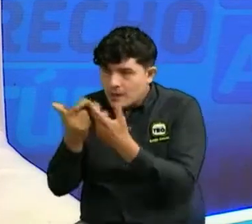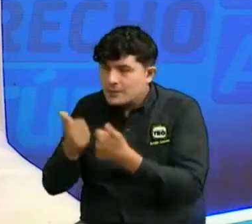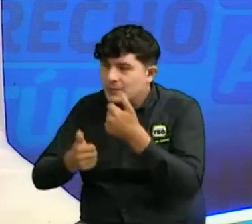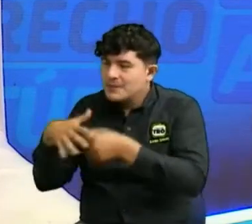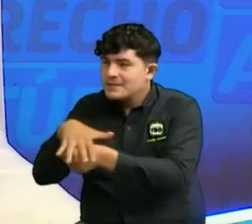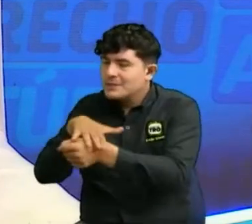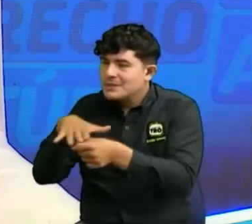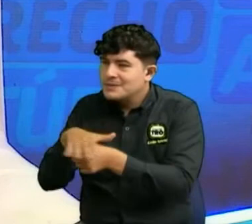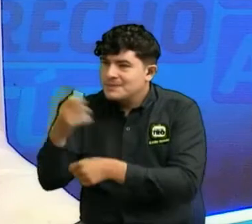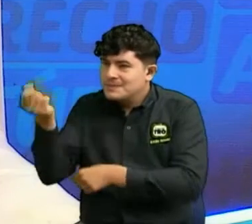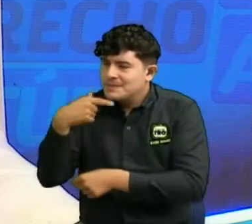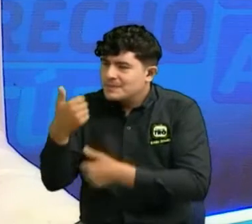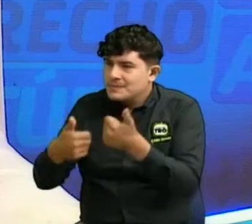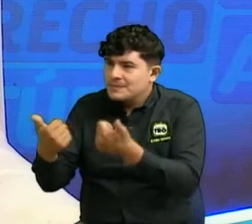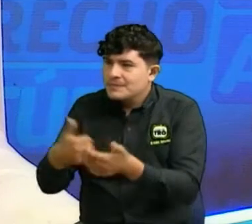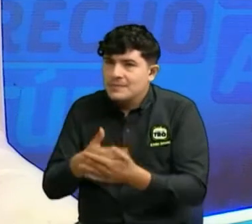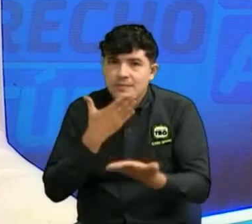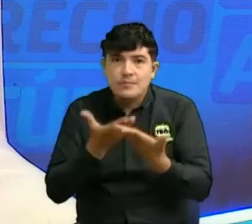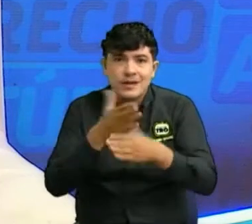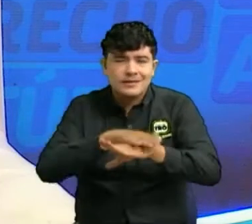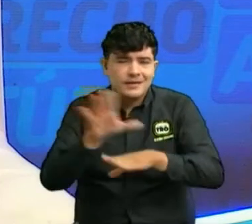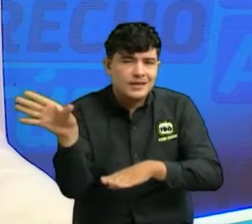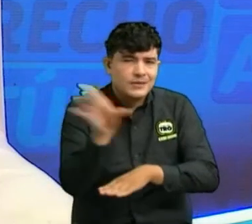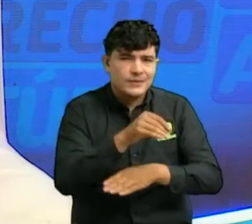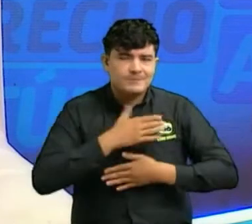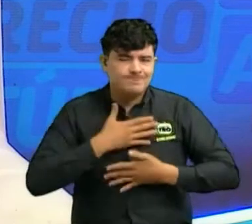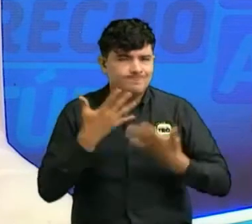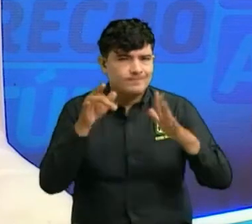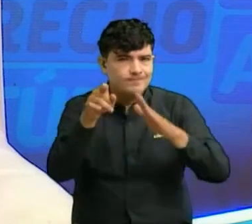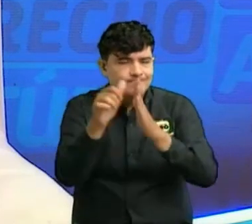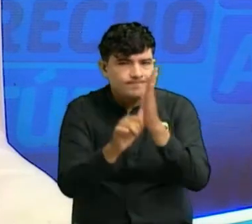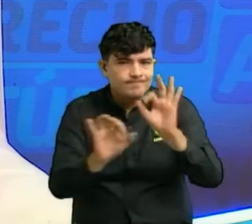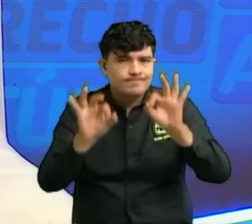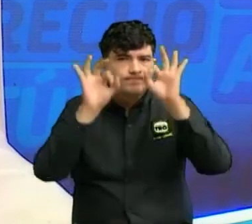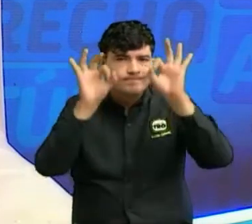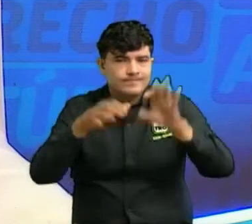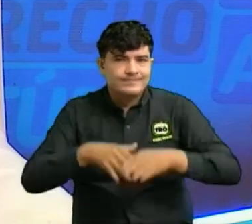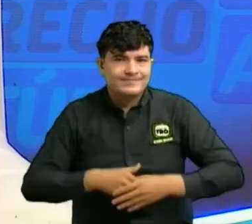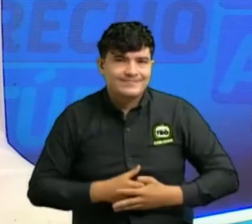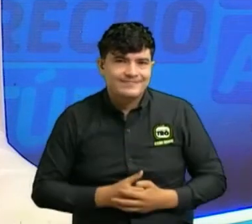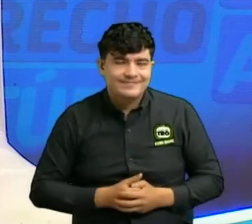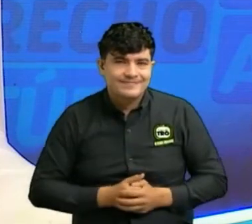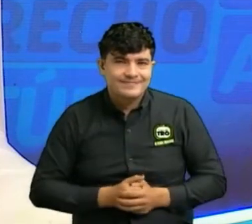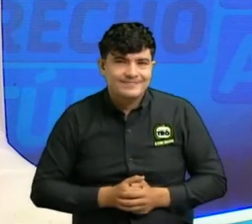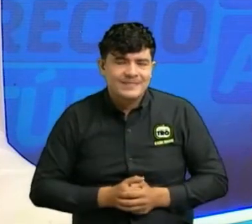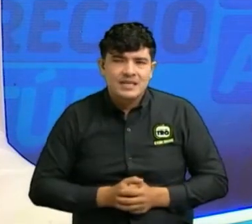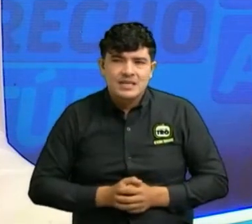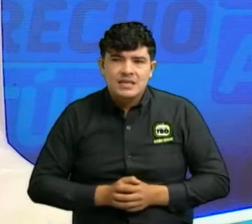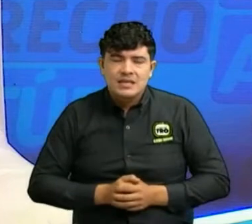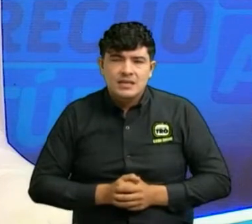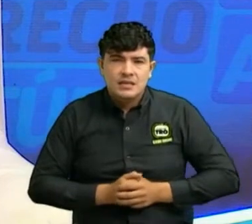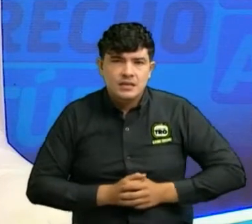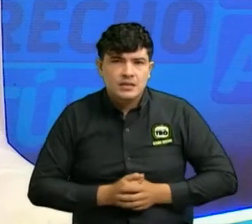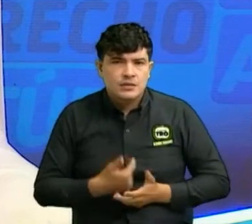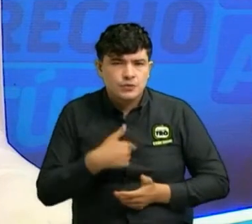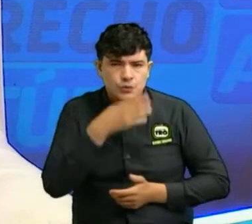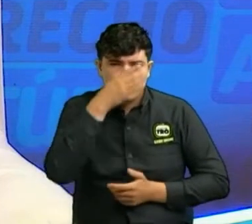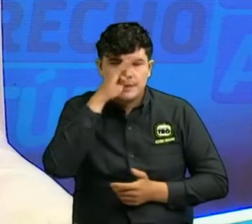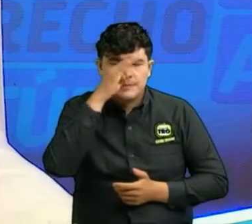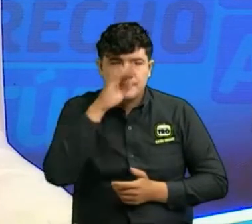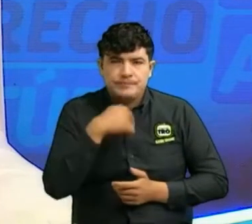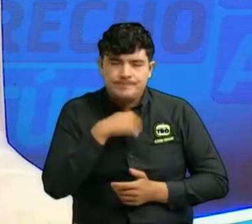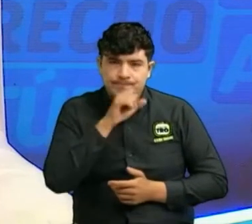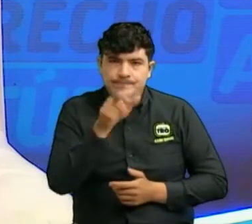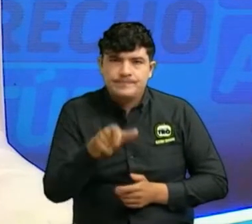caso? Gracias, muy buenas tardes para todos y felicitaciones por el programa. Es que tengo una inquietud y es